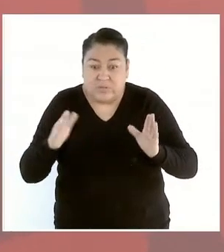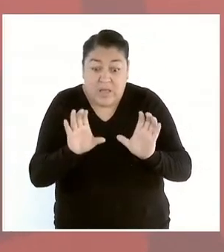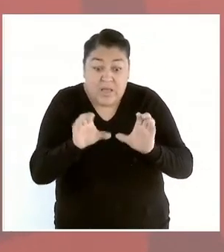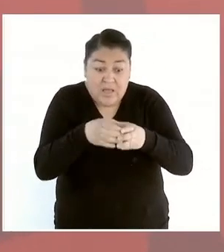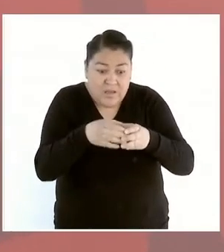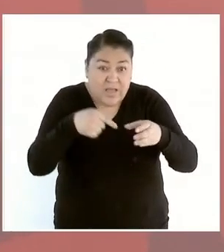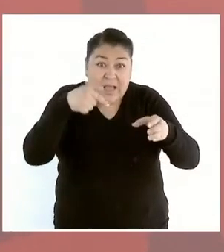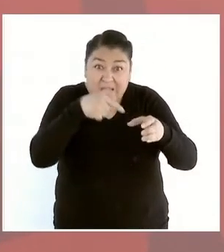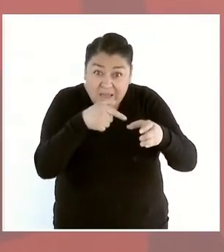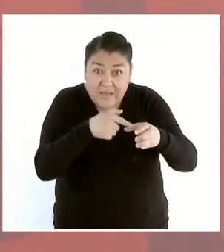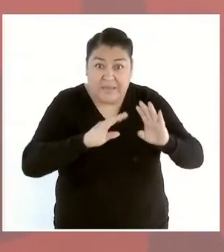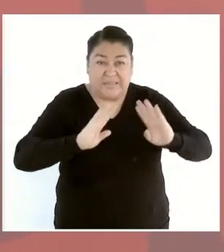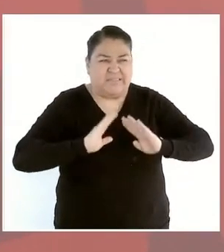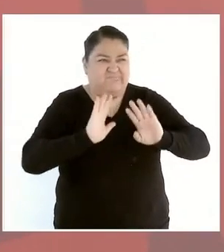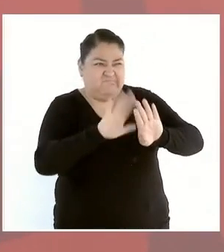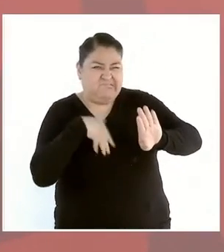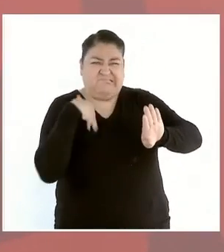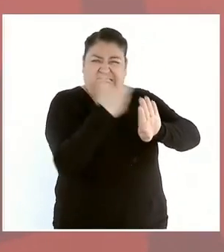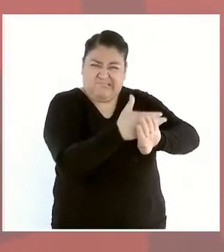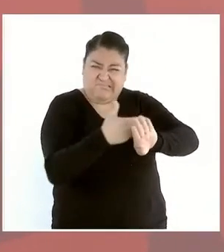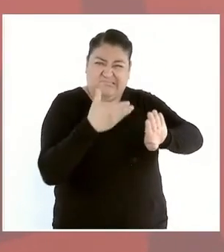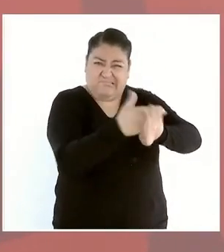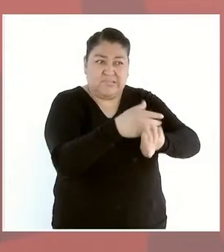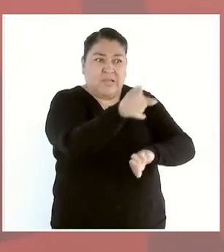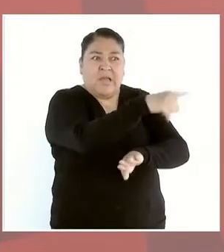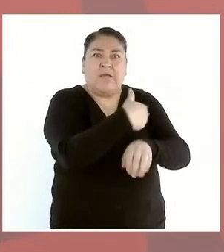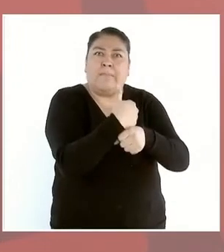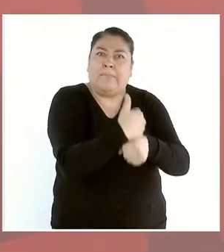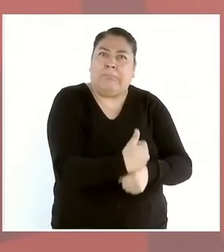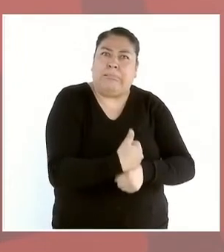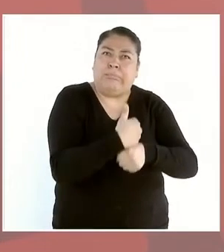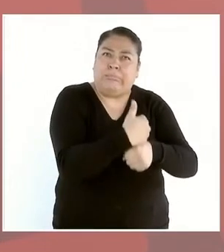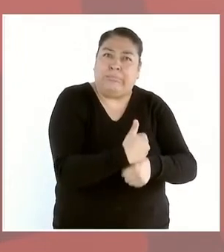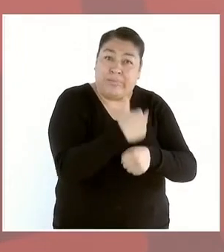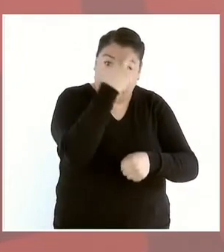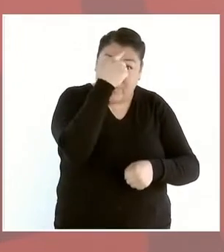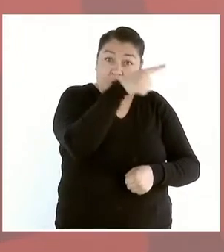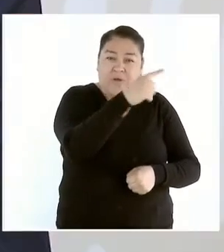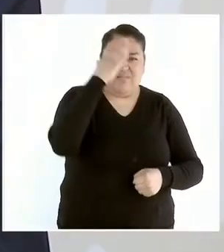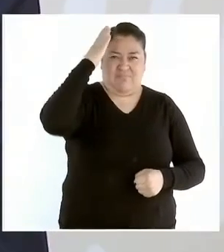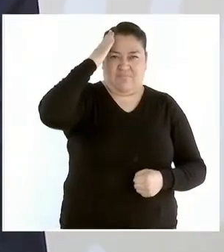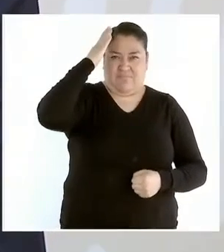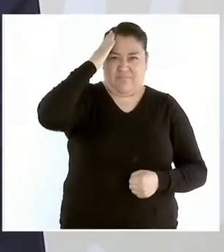para el famoso ejército de napoleón tercero